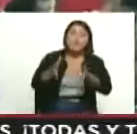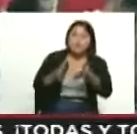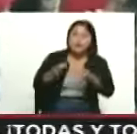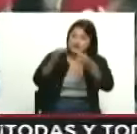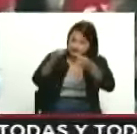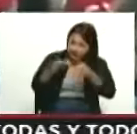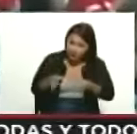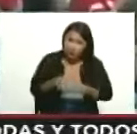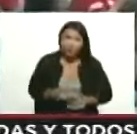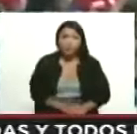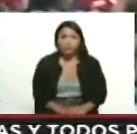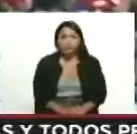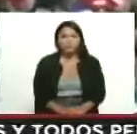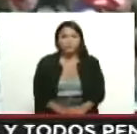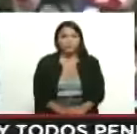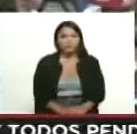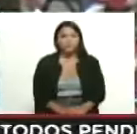vez.